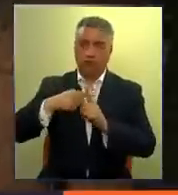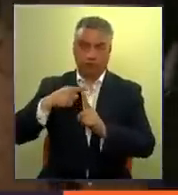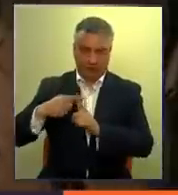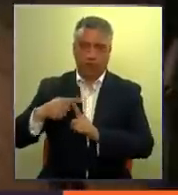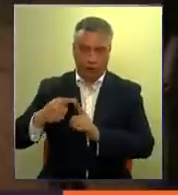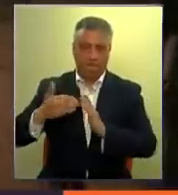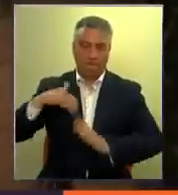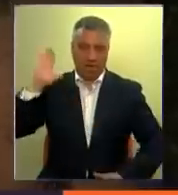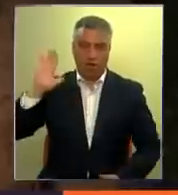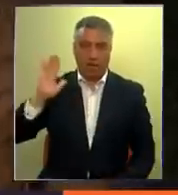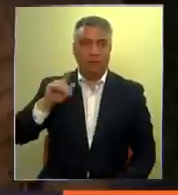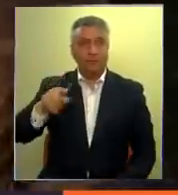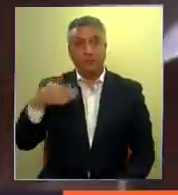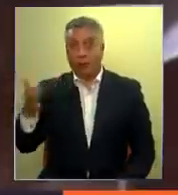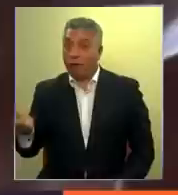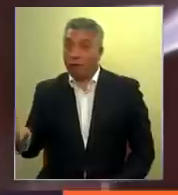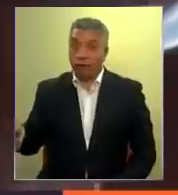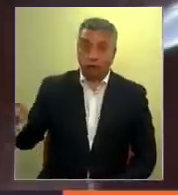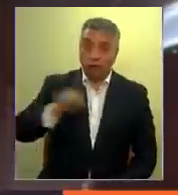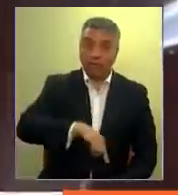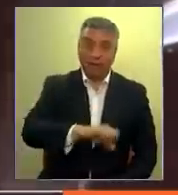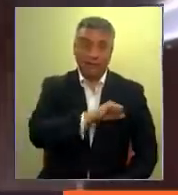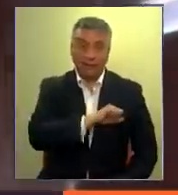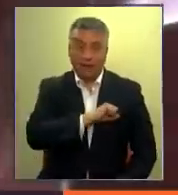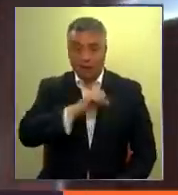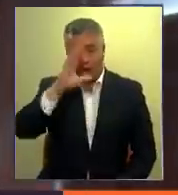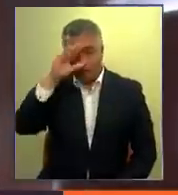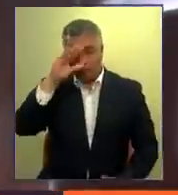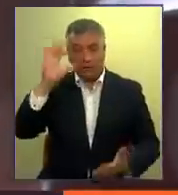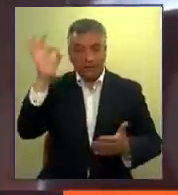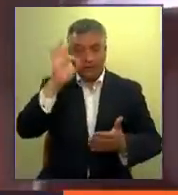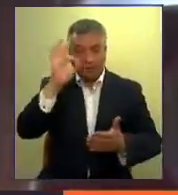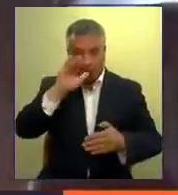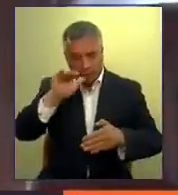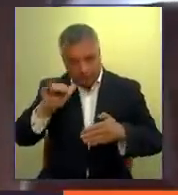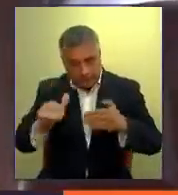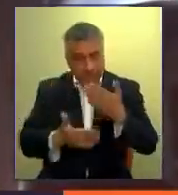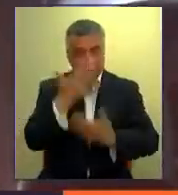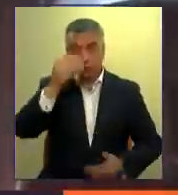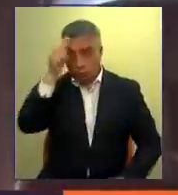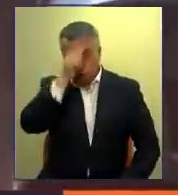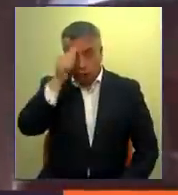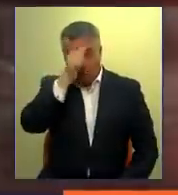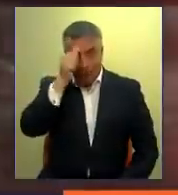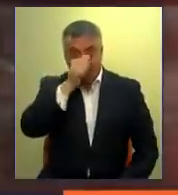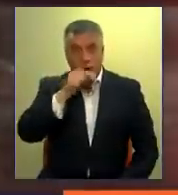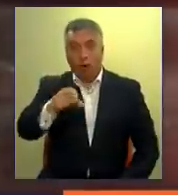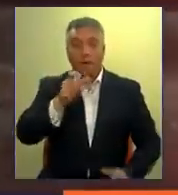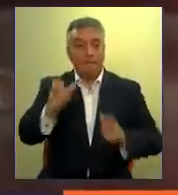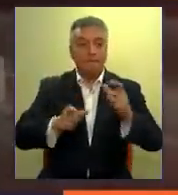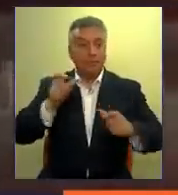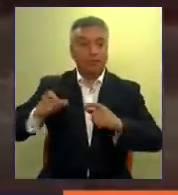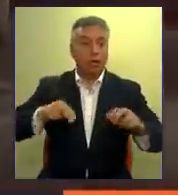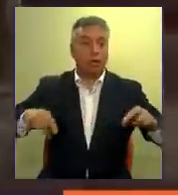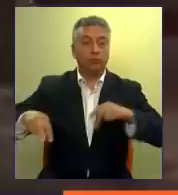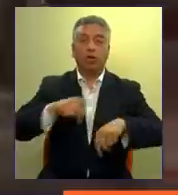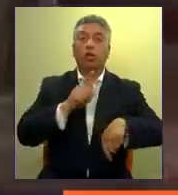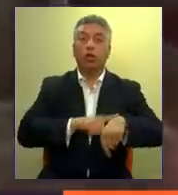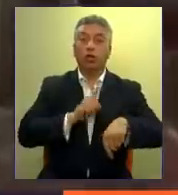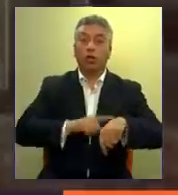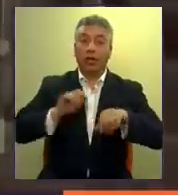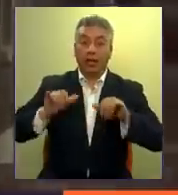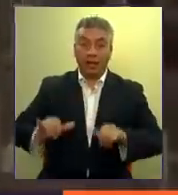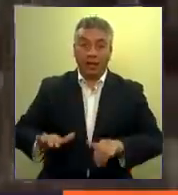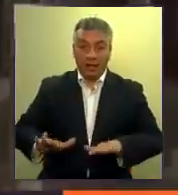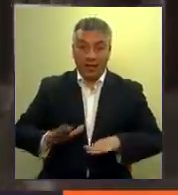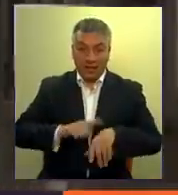De vuelta en Santiago y ya en la noche del sábado a la madrugada del domingo, la presencia de personas en la vía pública durante el toque de queda se hace